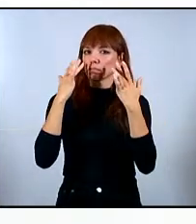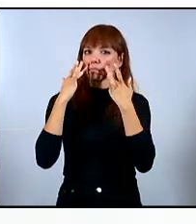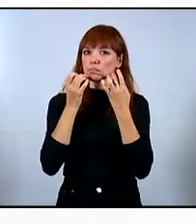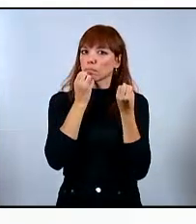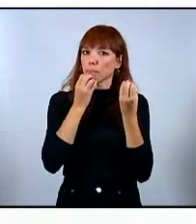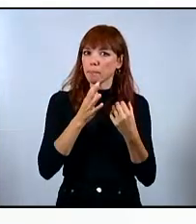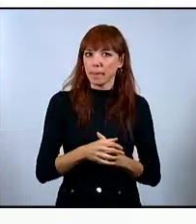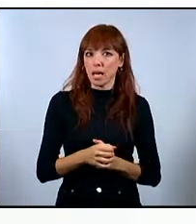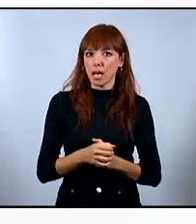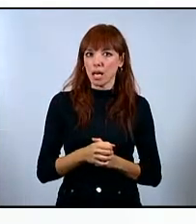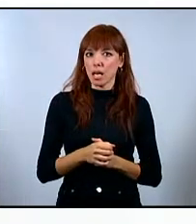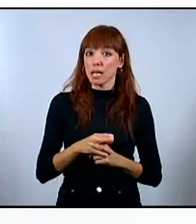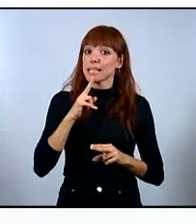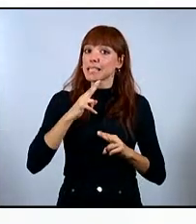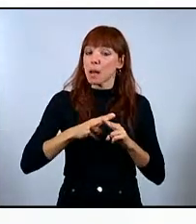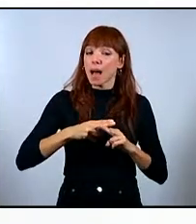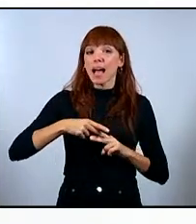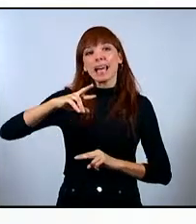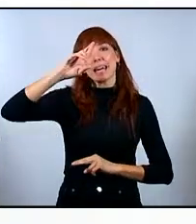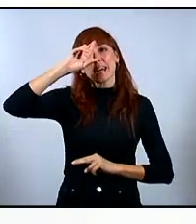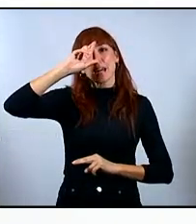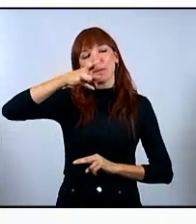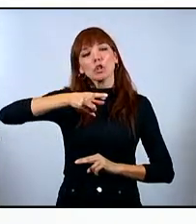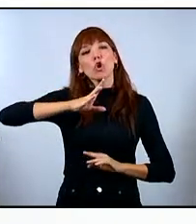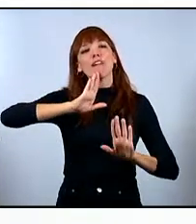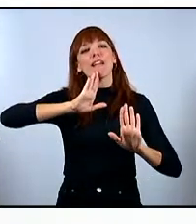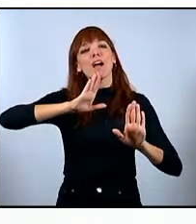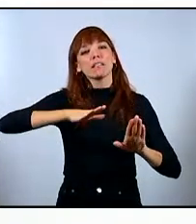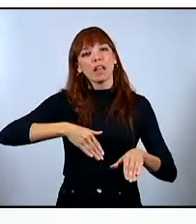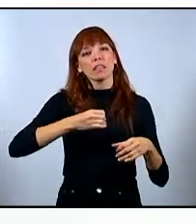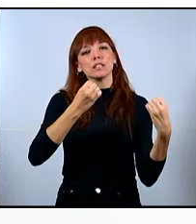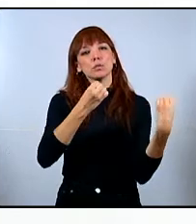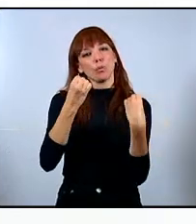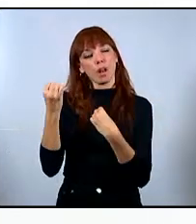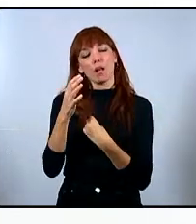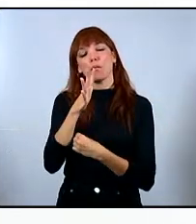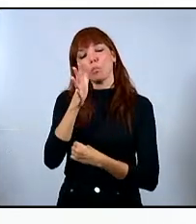esto se llama respeto y lealtad institucional y es lo que pedimos.